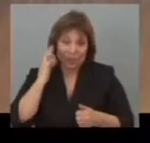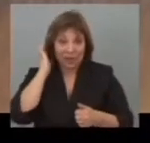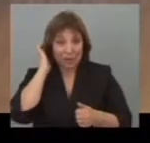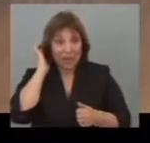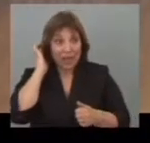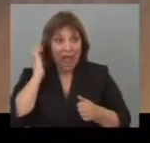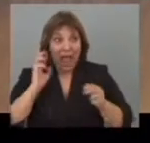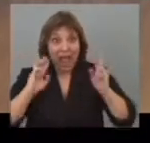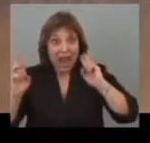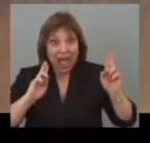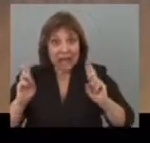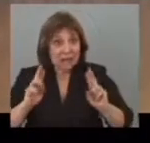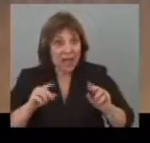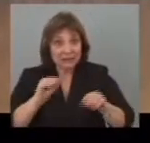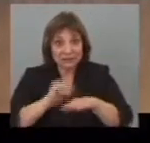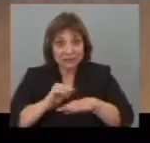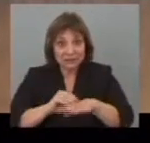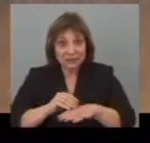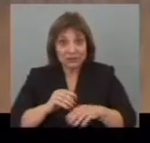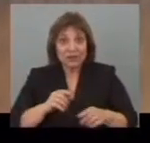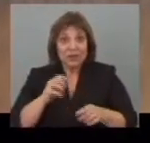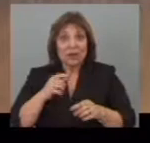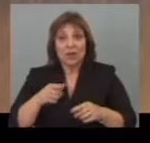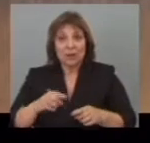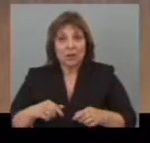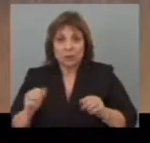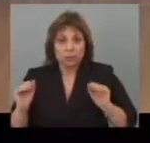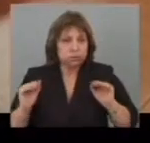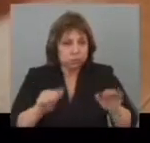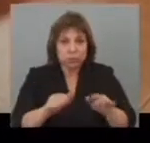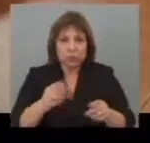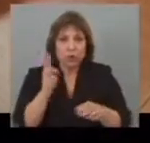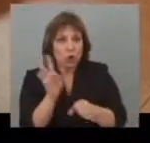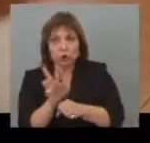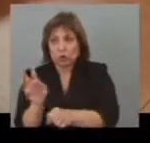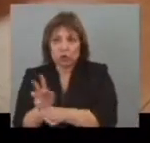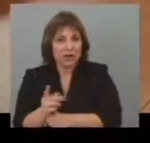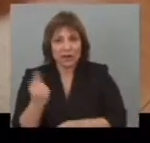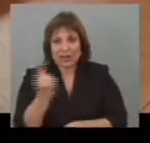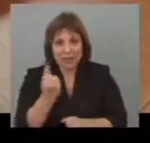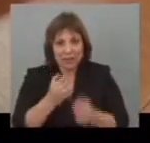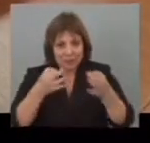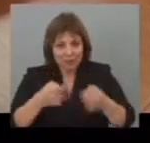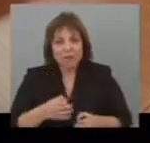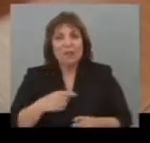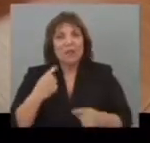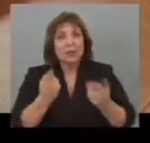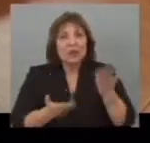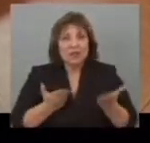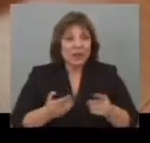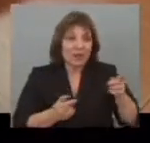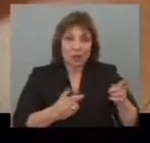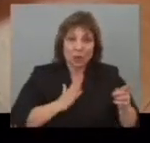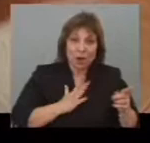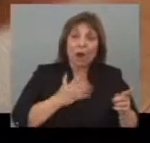de alarmas, el sistema operativo ha respondido de forma inmediata. La evaluación de las víctimas es siempre positiva, pero también